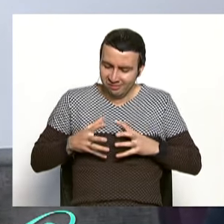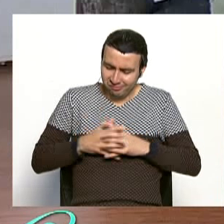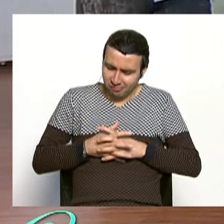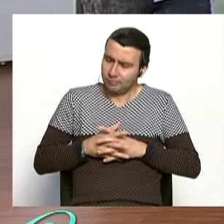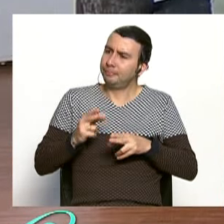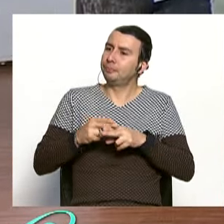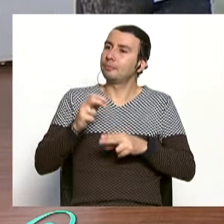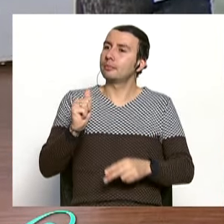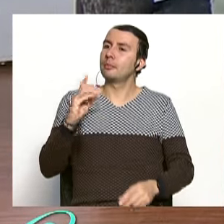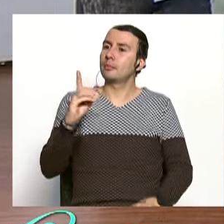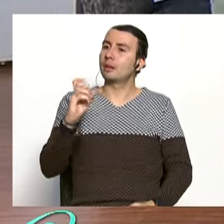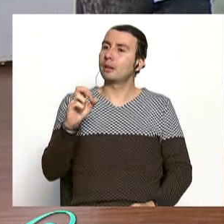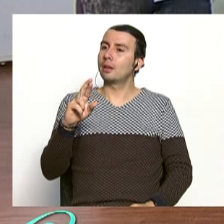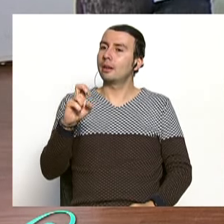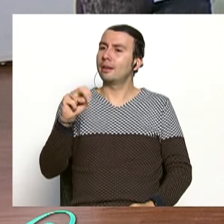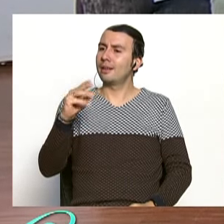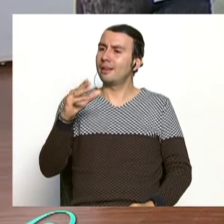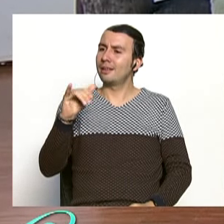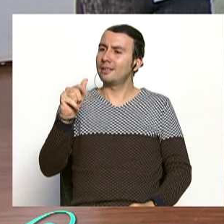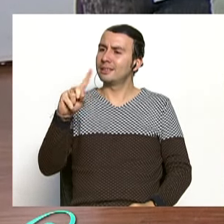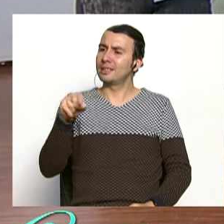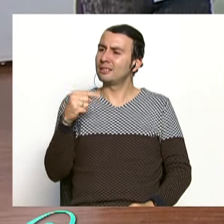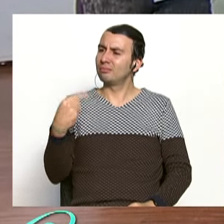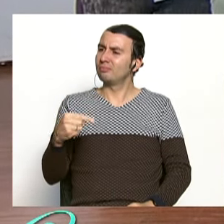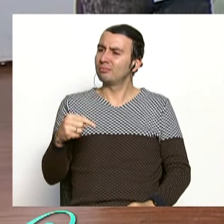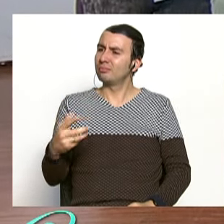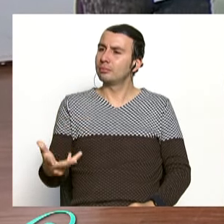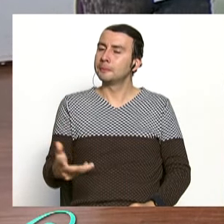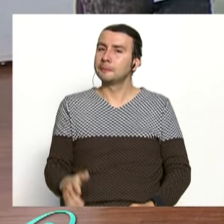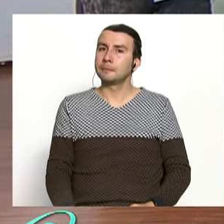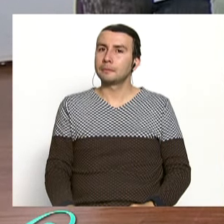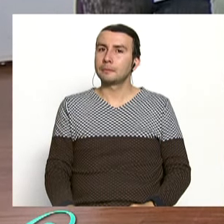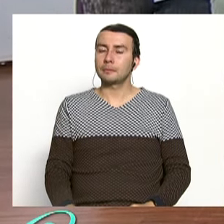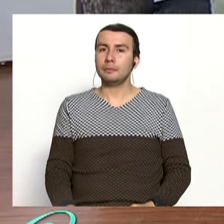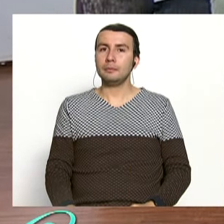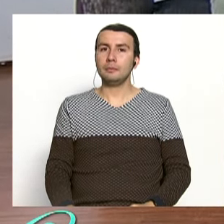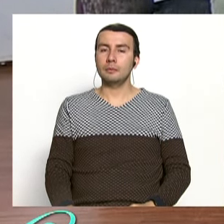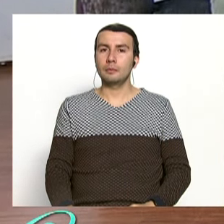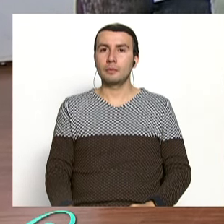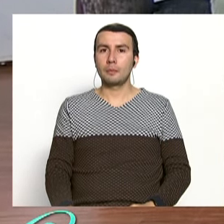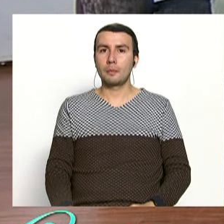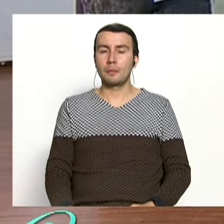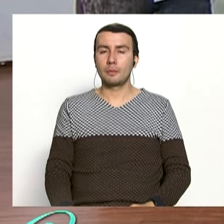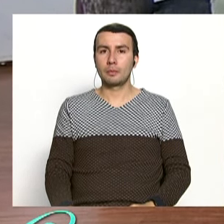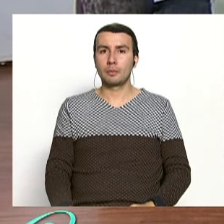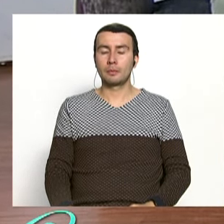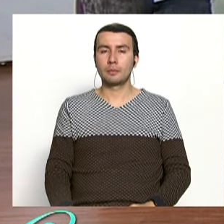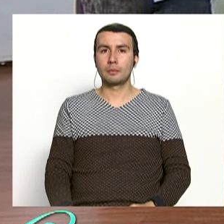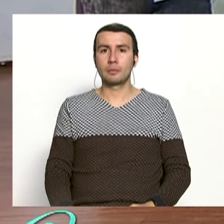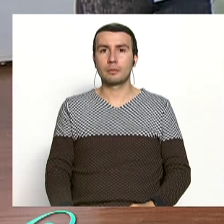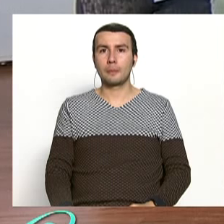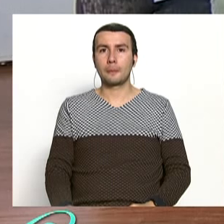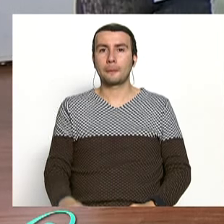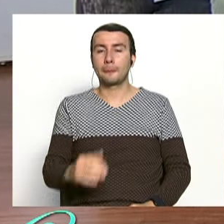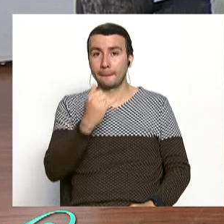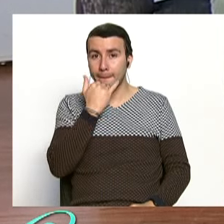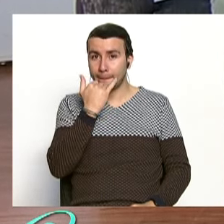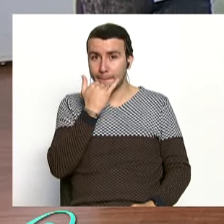adherencias las adherencias son eh la formación de unos tejidos eh